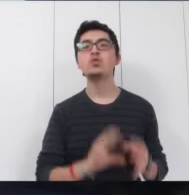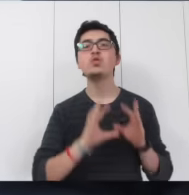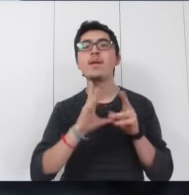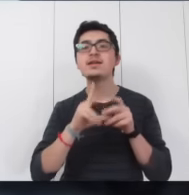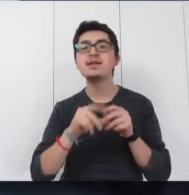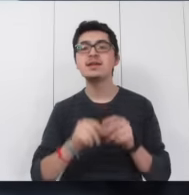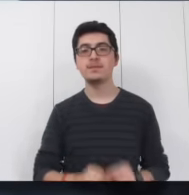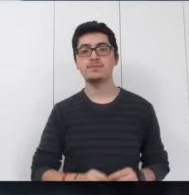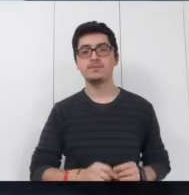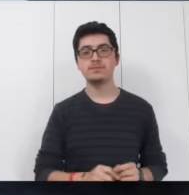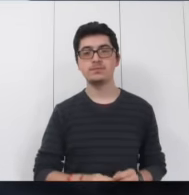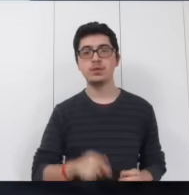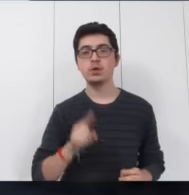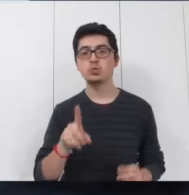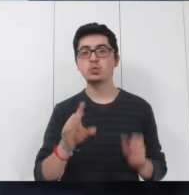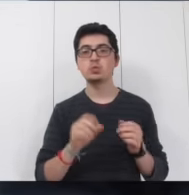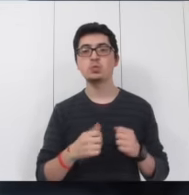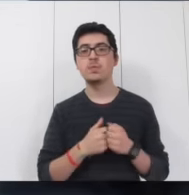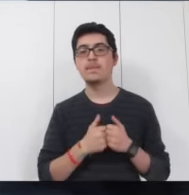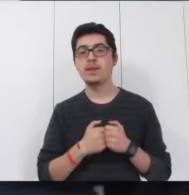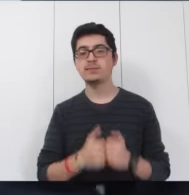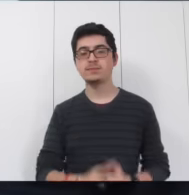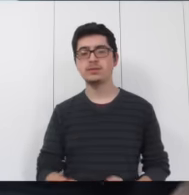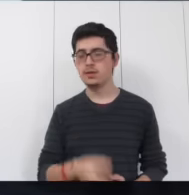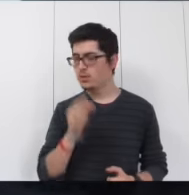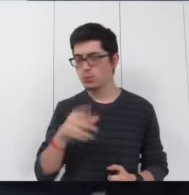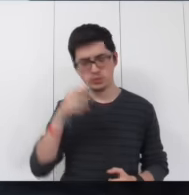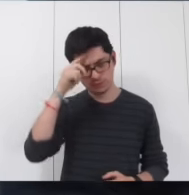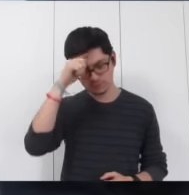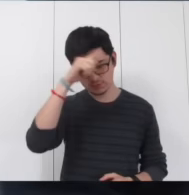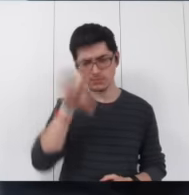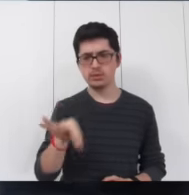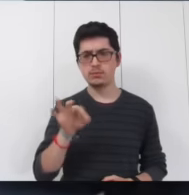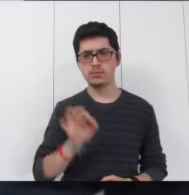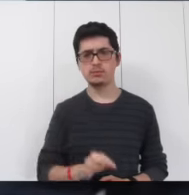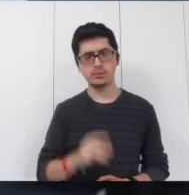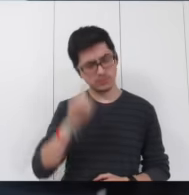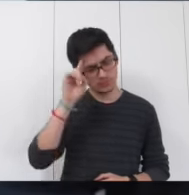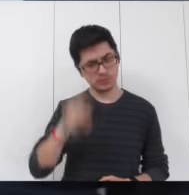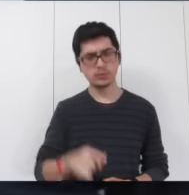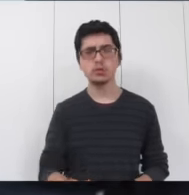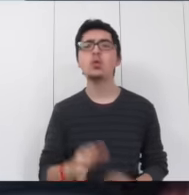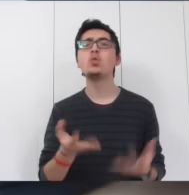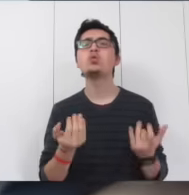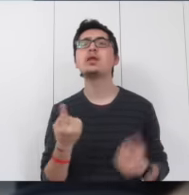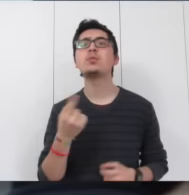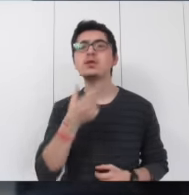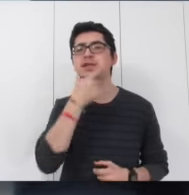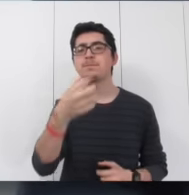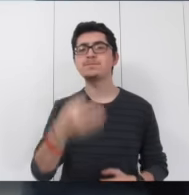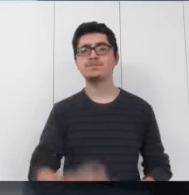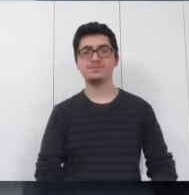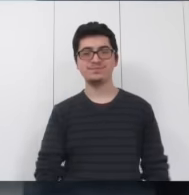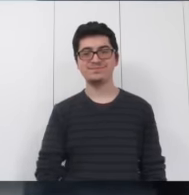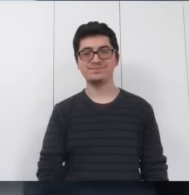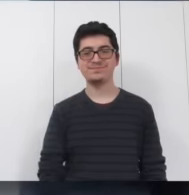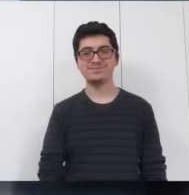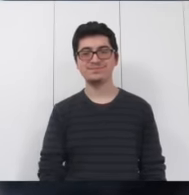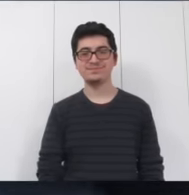familia? ¿O tu pareja? Sé que es muy difícil de elegir, pero para acá necesitamos una respuesta.